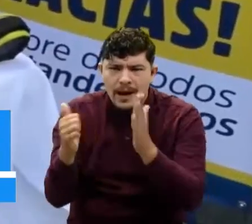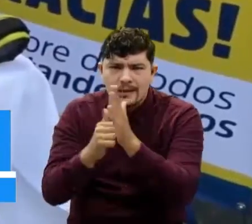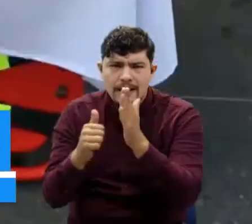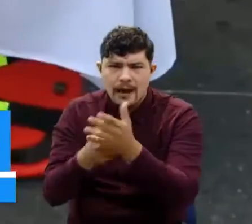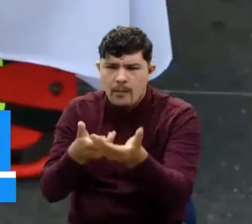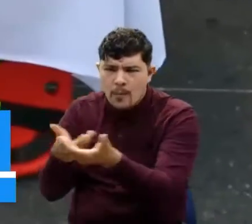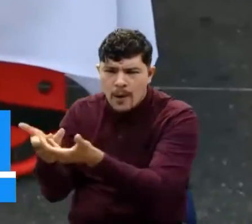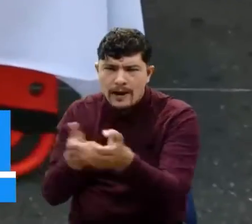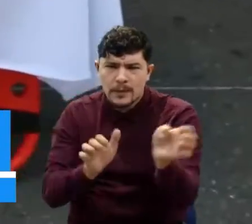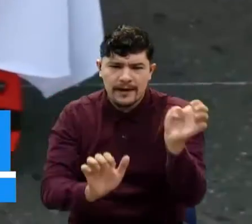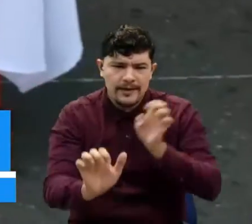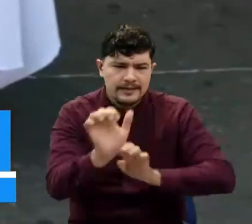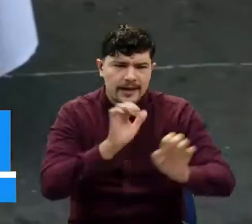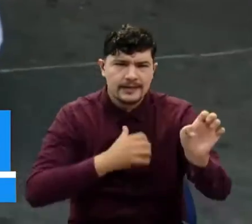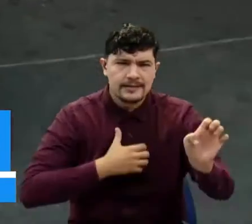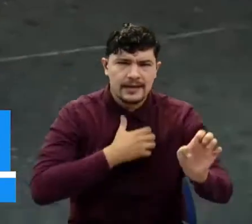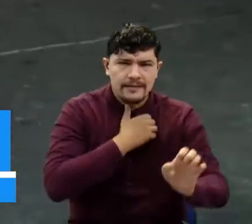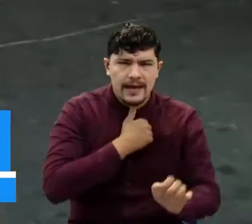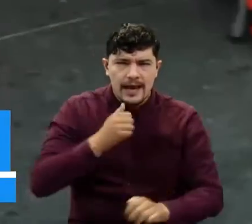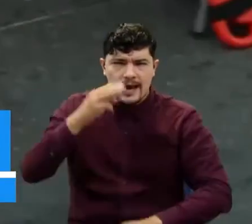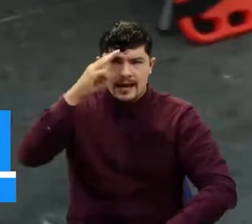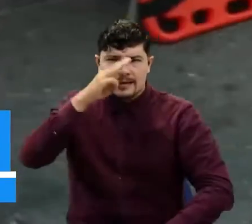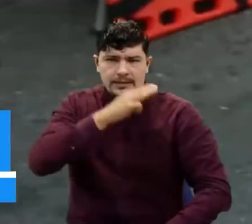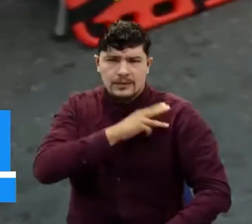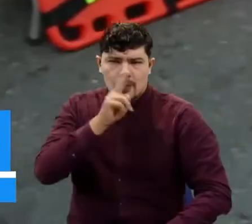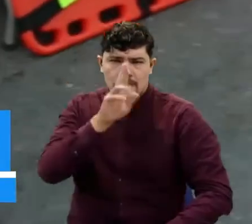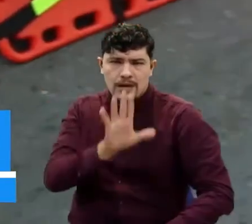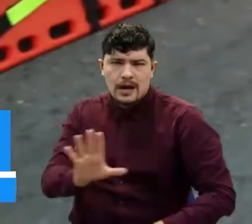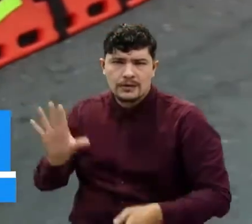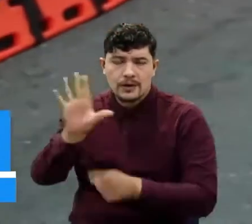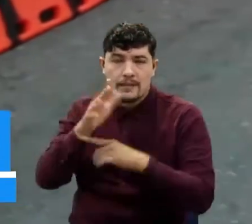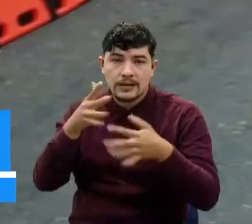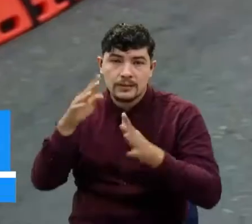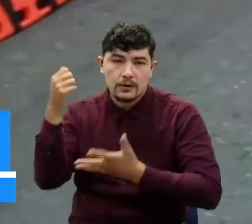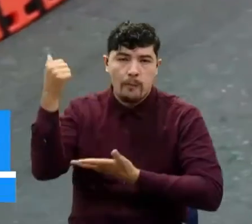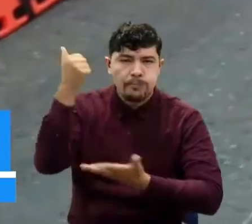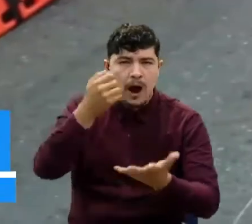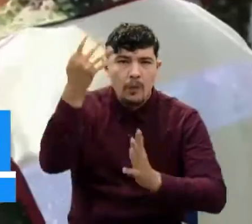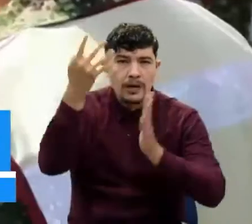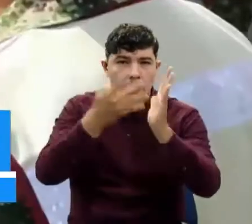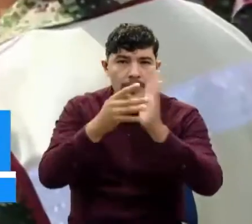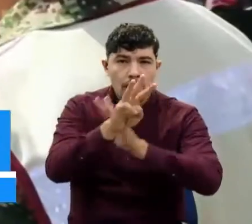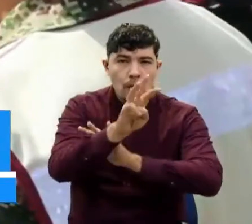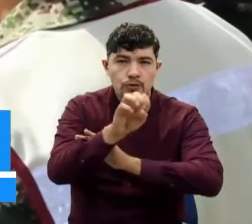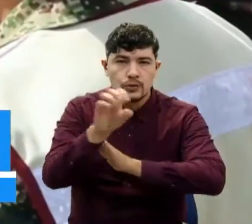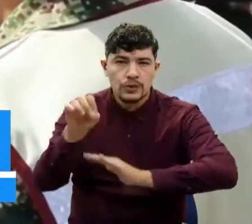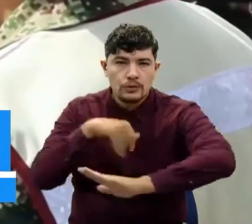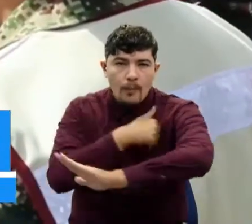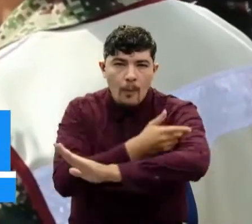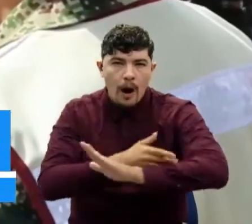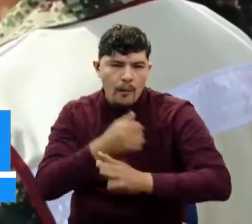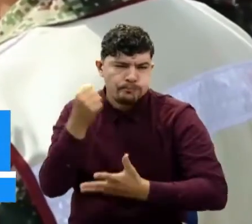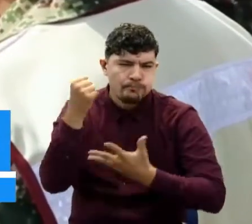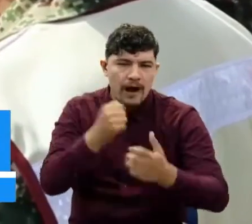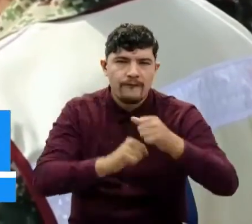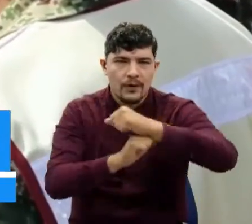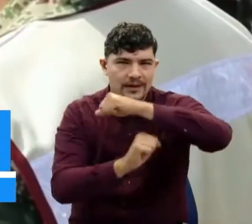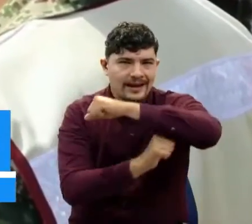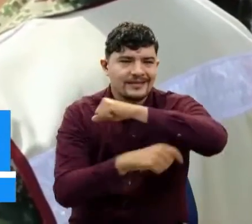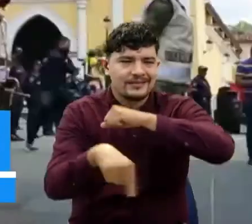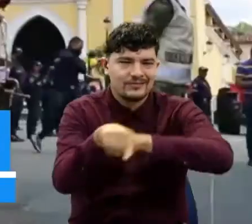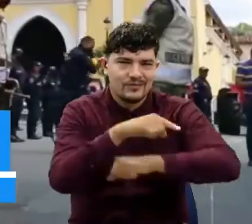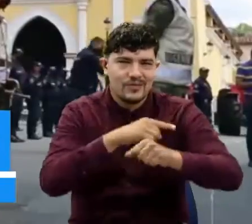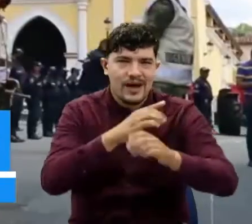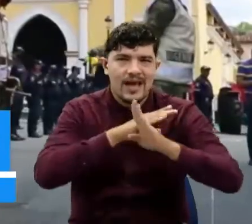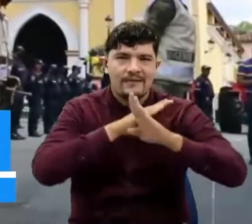y Ejército Nacional y una inversión superior a los 4.800 millones de pesos, se fortalece el sistema departamental para la gestión del